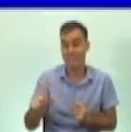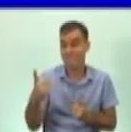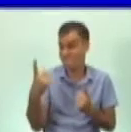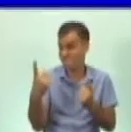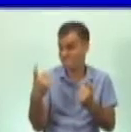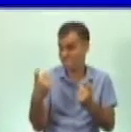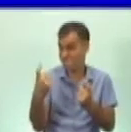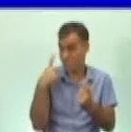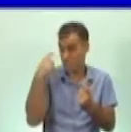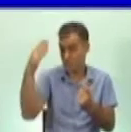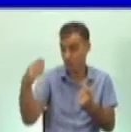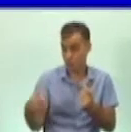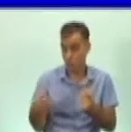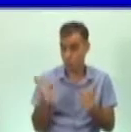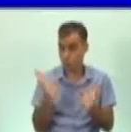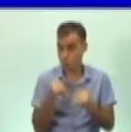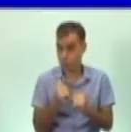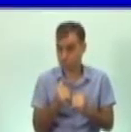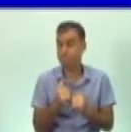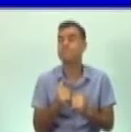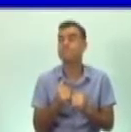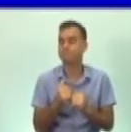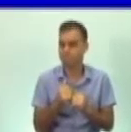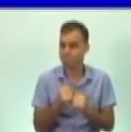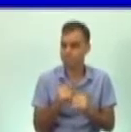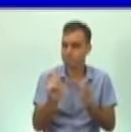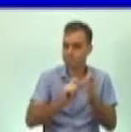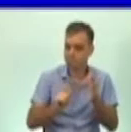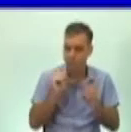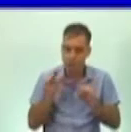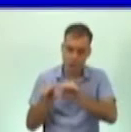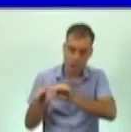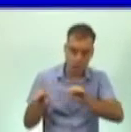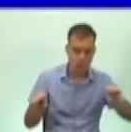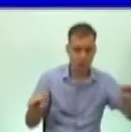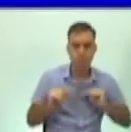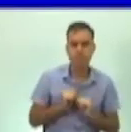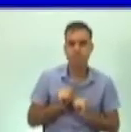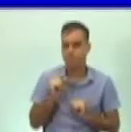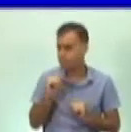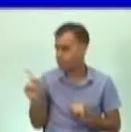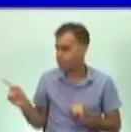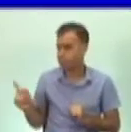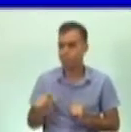falta. Fíjense que ahí escribimos la fórmula para el área lateral.